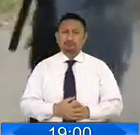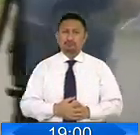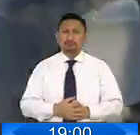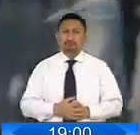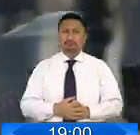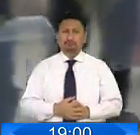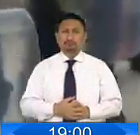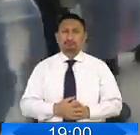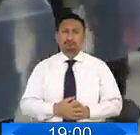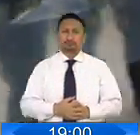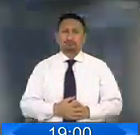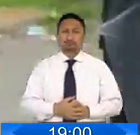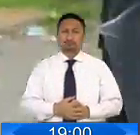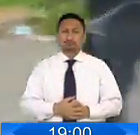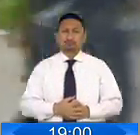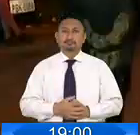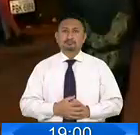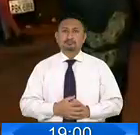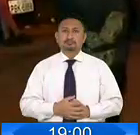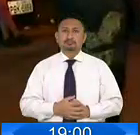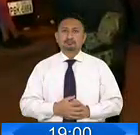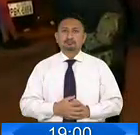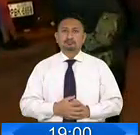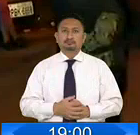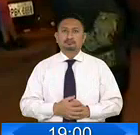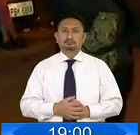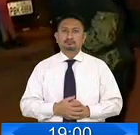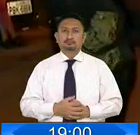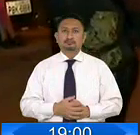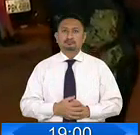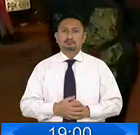Informó José Morales. Por favor, ayúdalo.